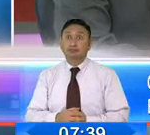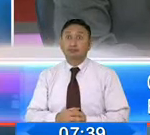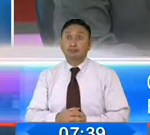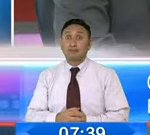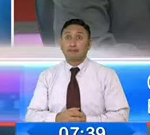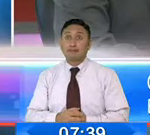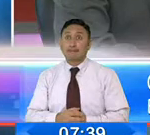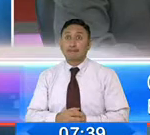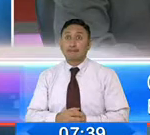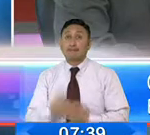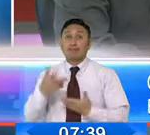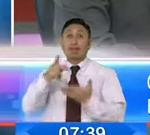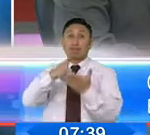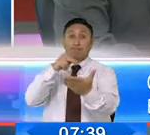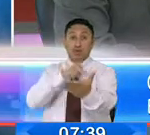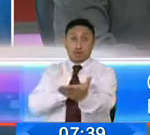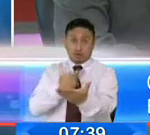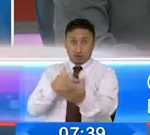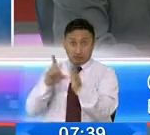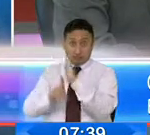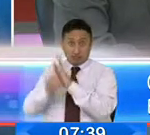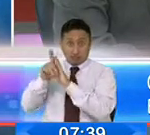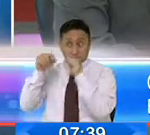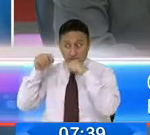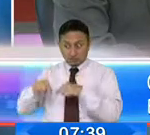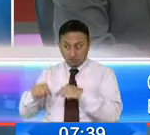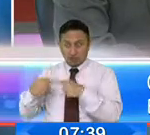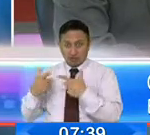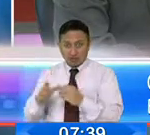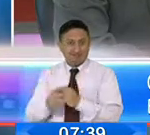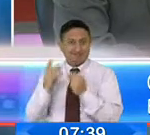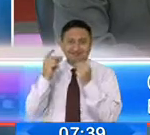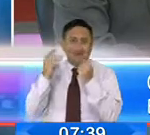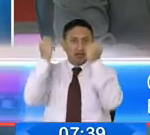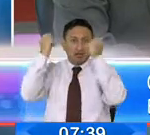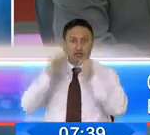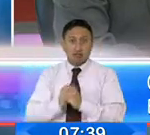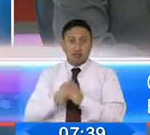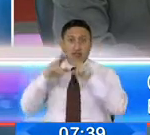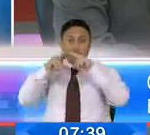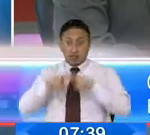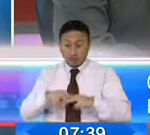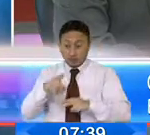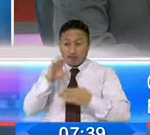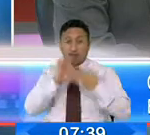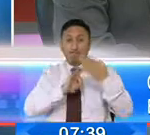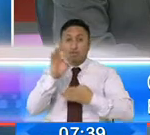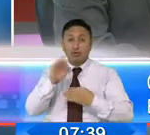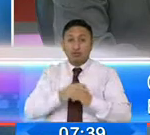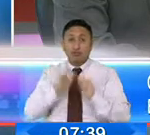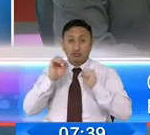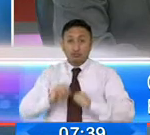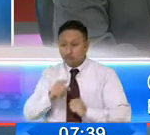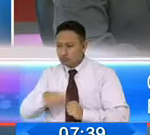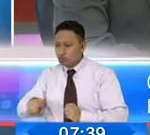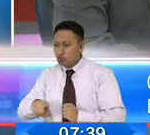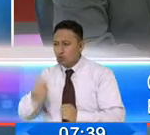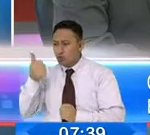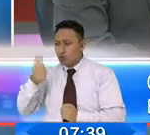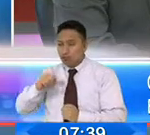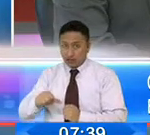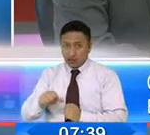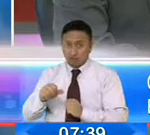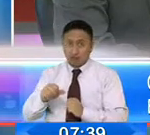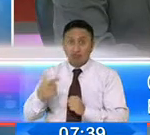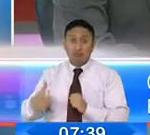en desarrollo, esos proyectos, eso sí sería casi que inmediato. Se revisa, se aprueba, se lo califica luego de esa